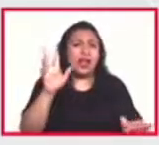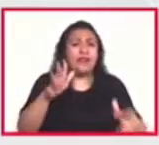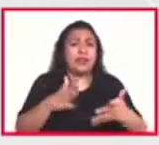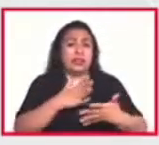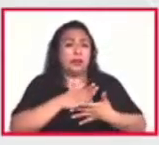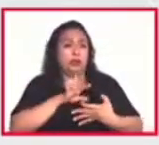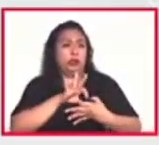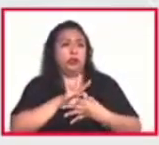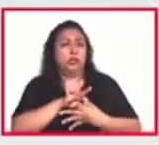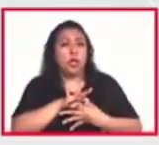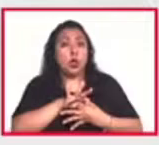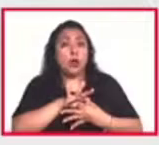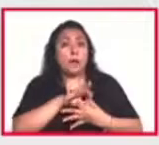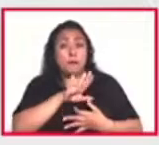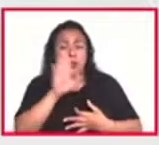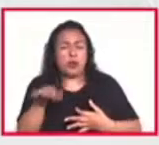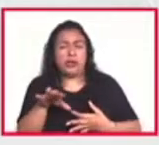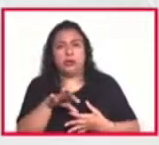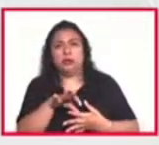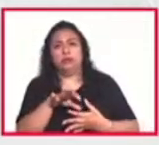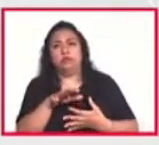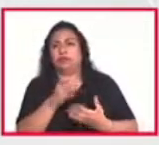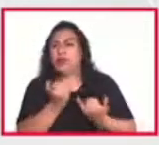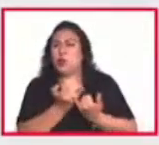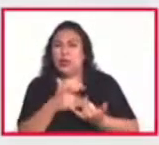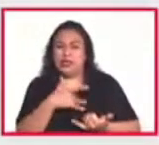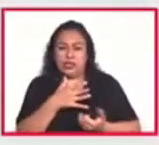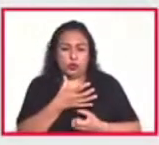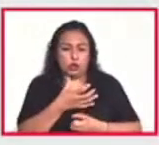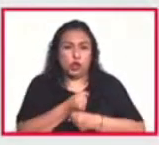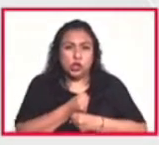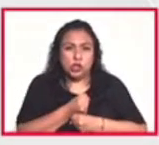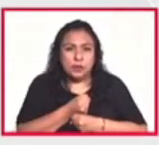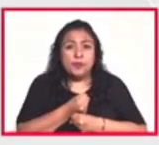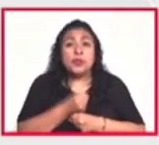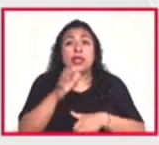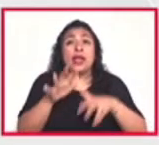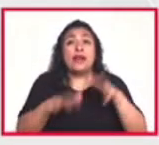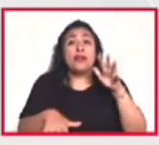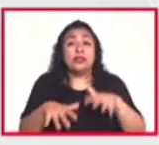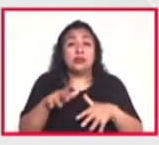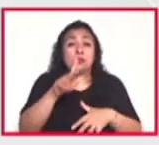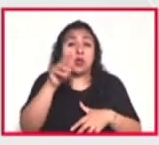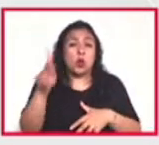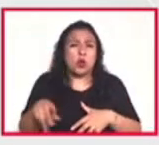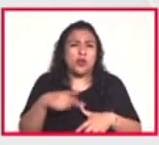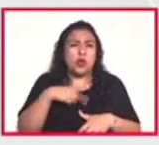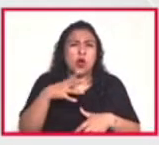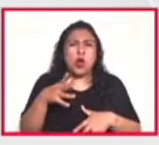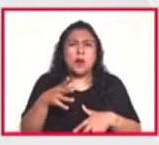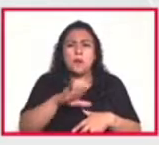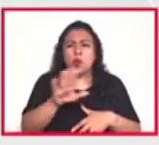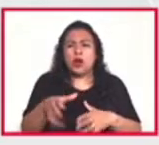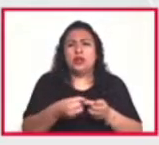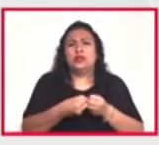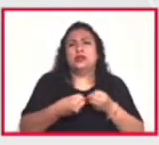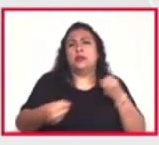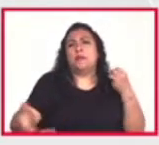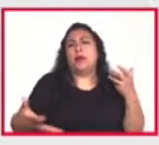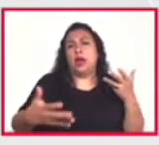la muerte. El problema es cuando uno se enfrenta a la muerte del otro, del ser amado. O sea,